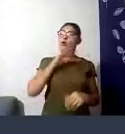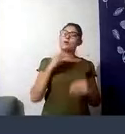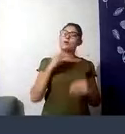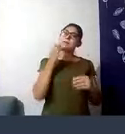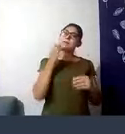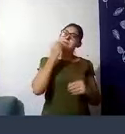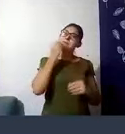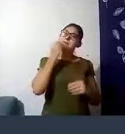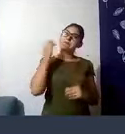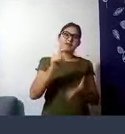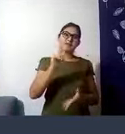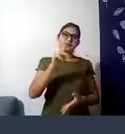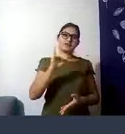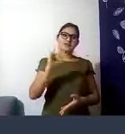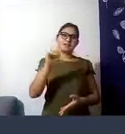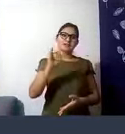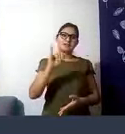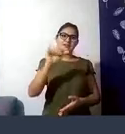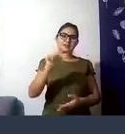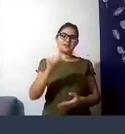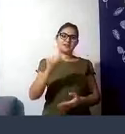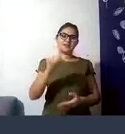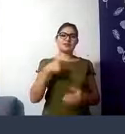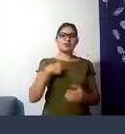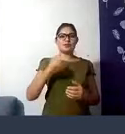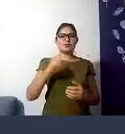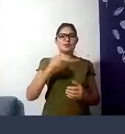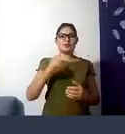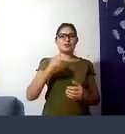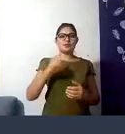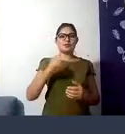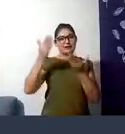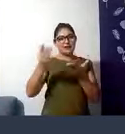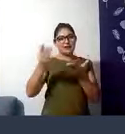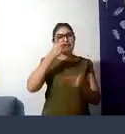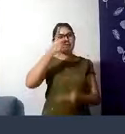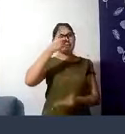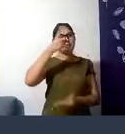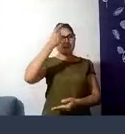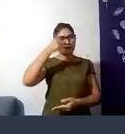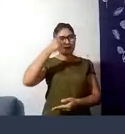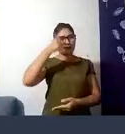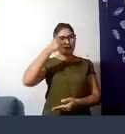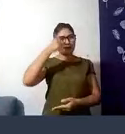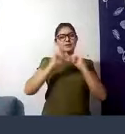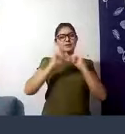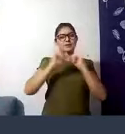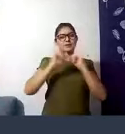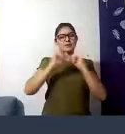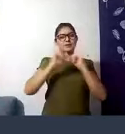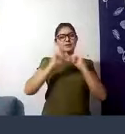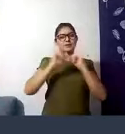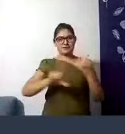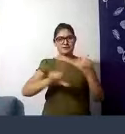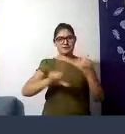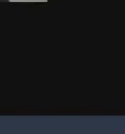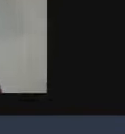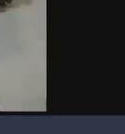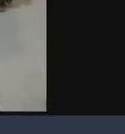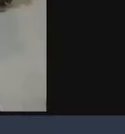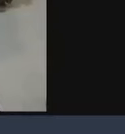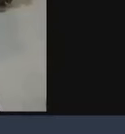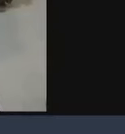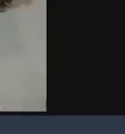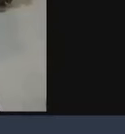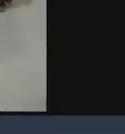Trixia. Voy a aprovechar este espacio para despedir y agradecer a Dalia, intérprete de lengua de señas mexicana. Muchas gracias. Ella se